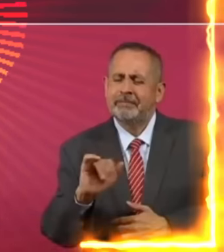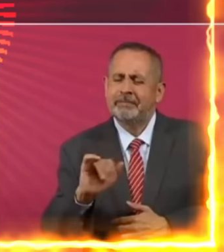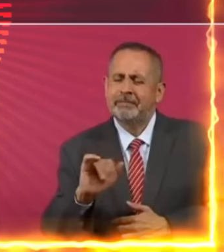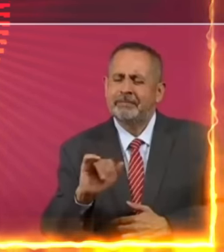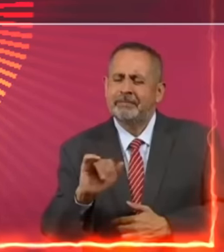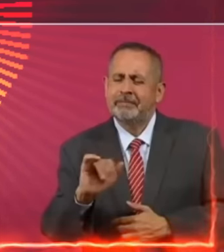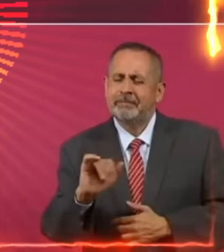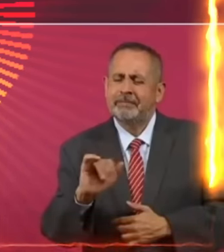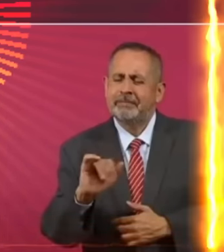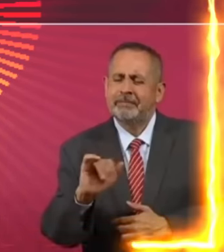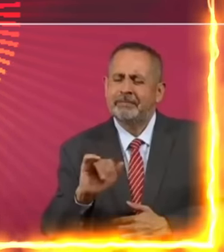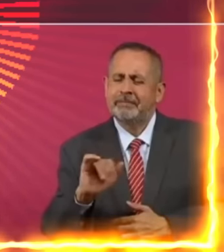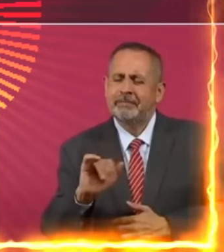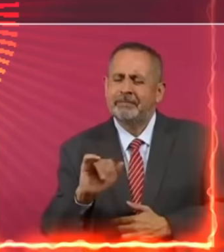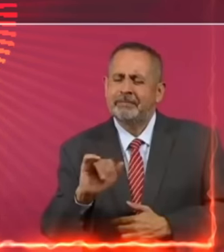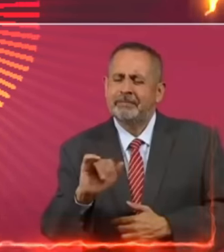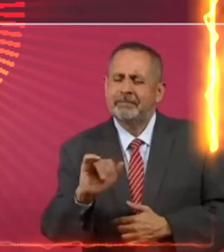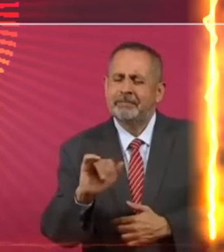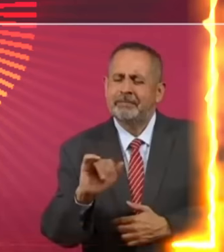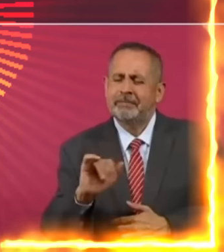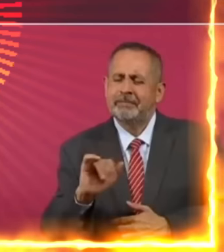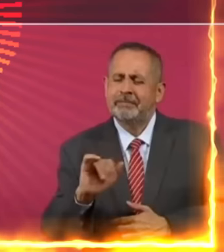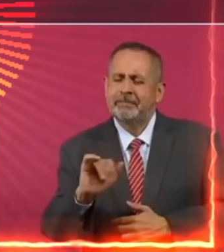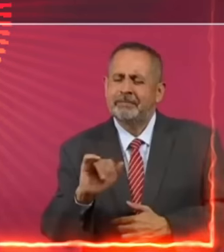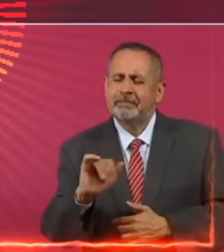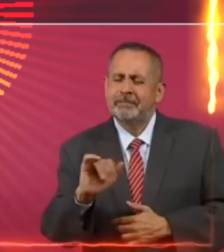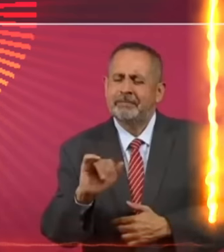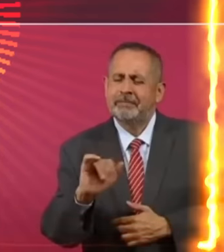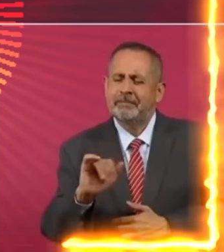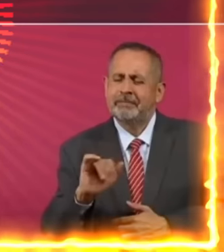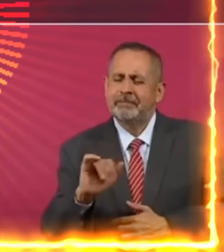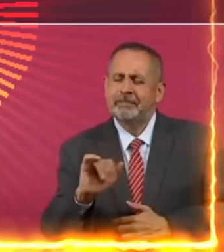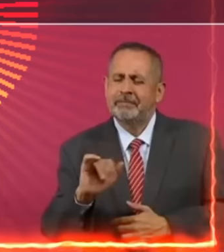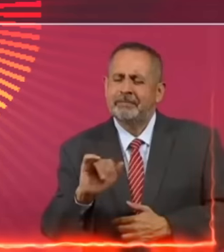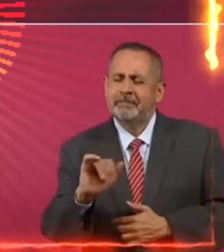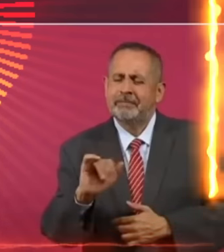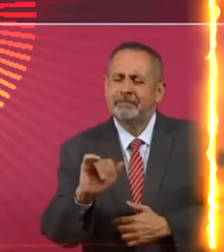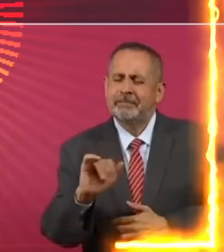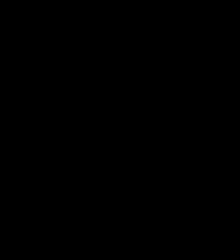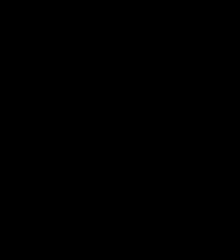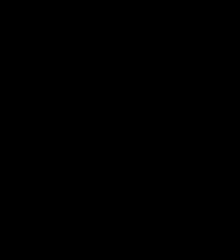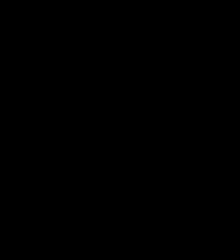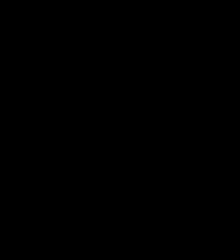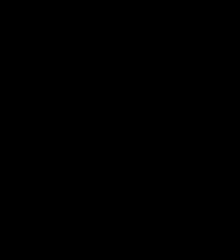compártelo y tú y yo tenemos una cita en el siguiente video. Hasta la próxima.